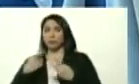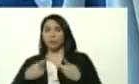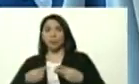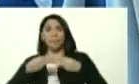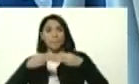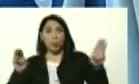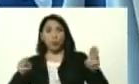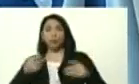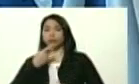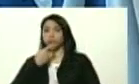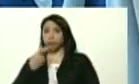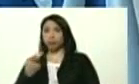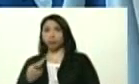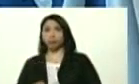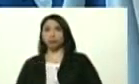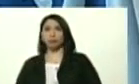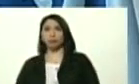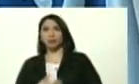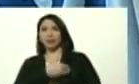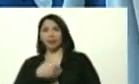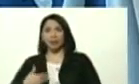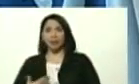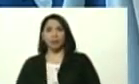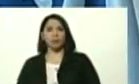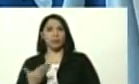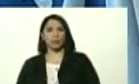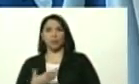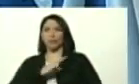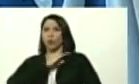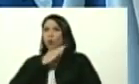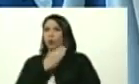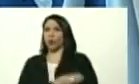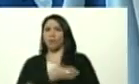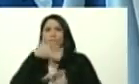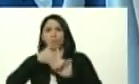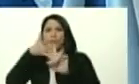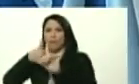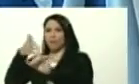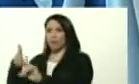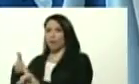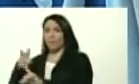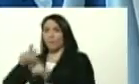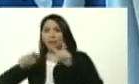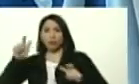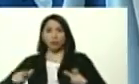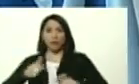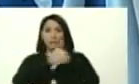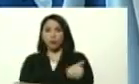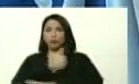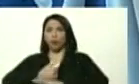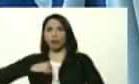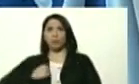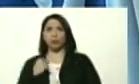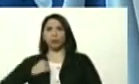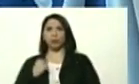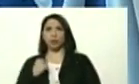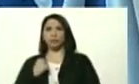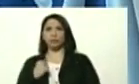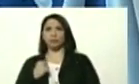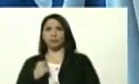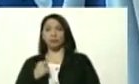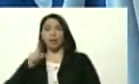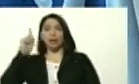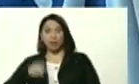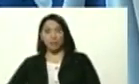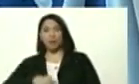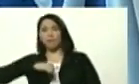públicamente, creemos fundamental fortalecer la formación de los aspirantes a funcionarios policiales, así